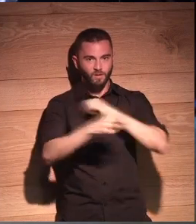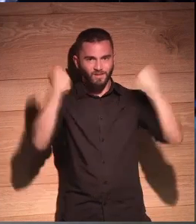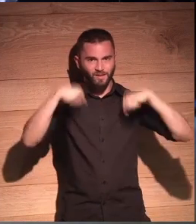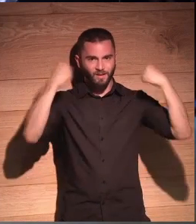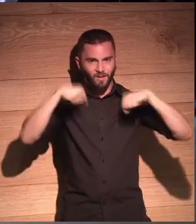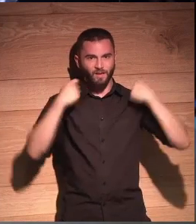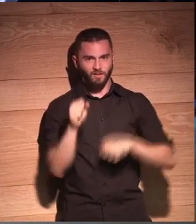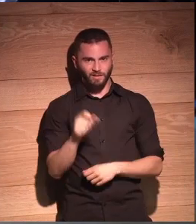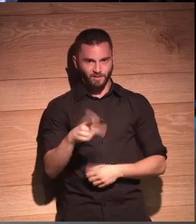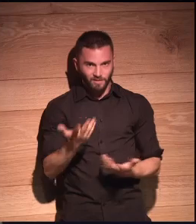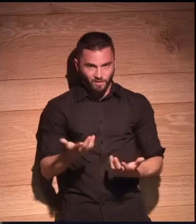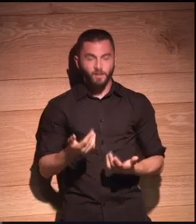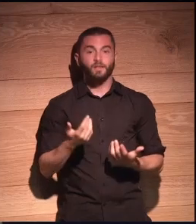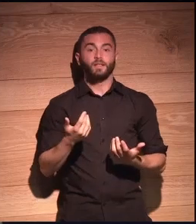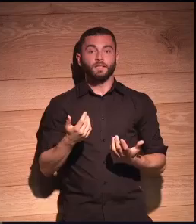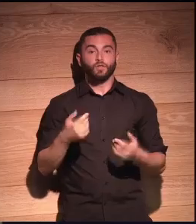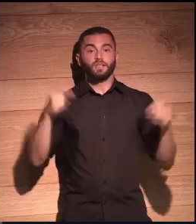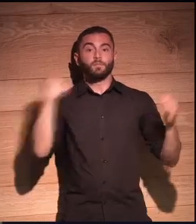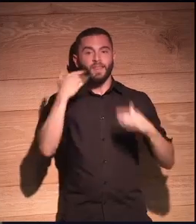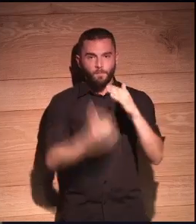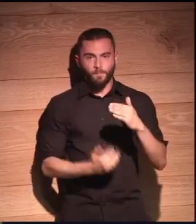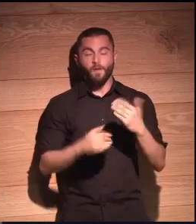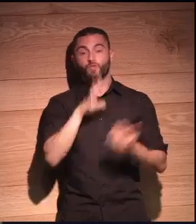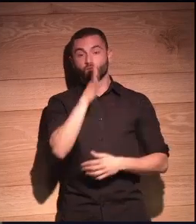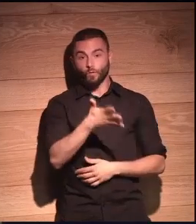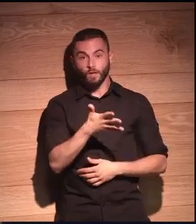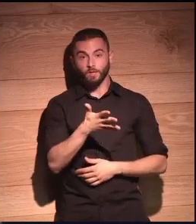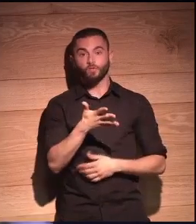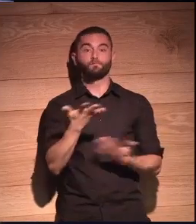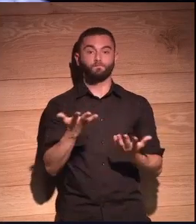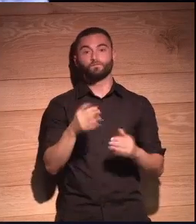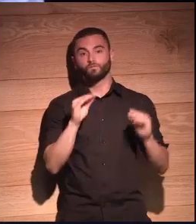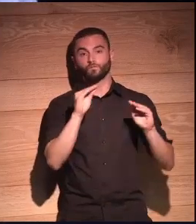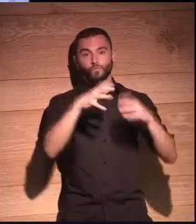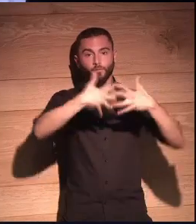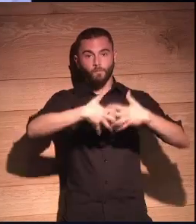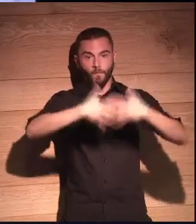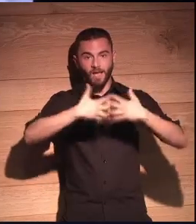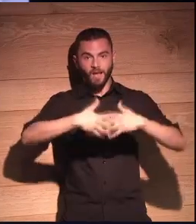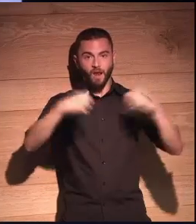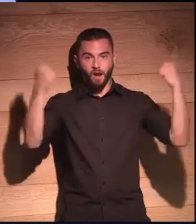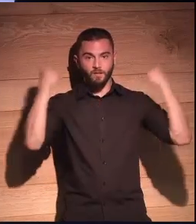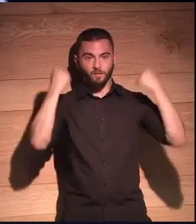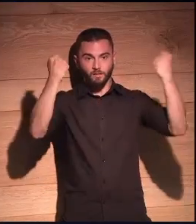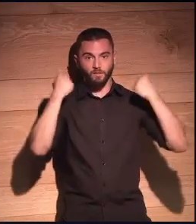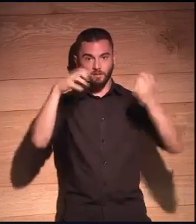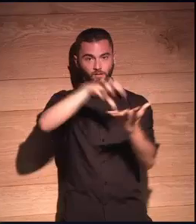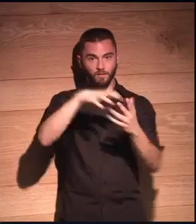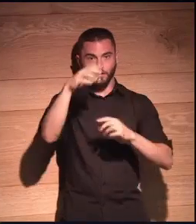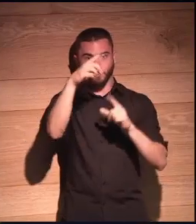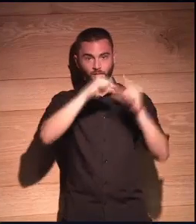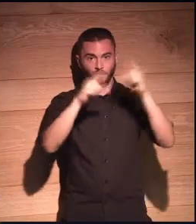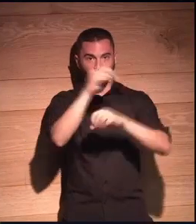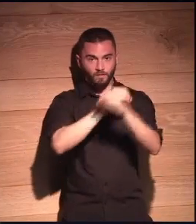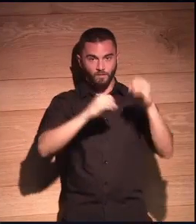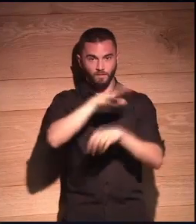constante esa pérdida es menor, y por eso tienen sus máquinas de ejercicios en la Estación Espacial Internacional. Eso